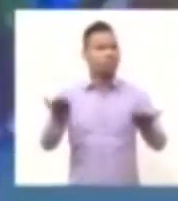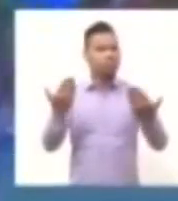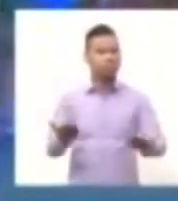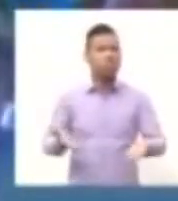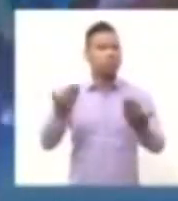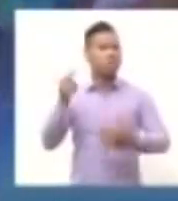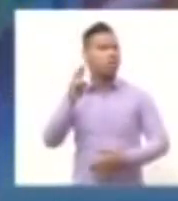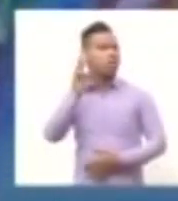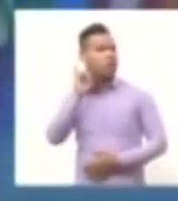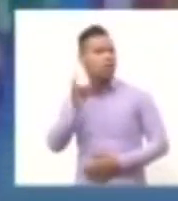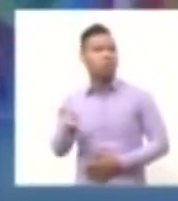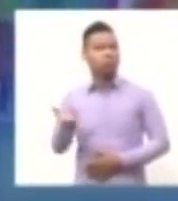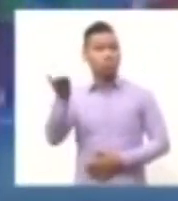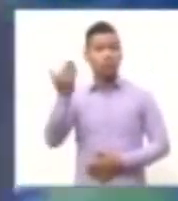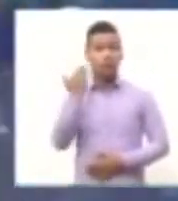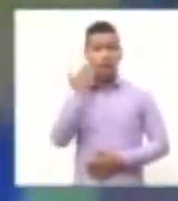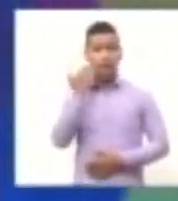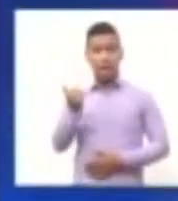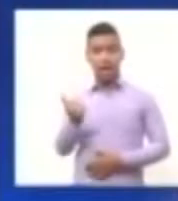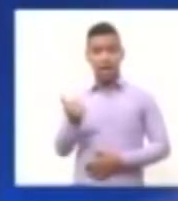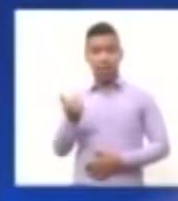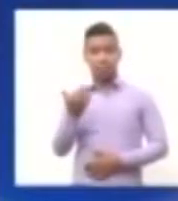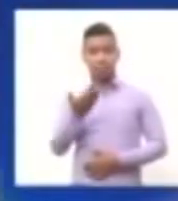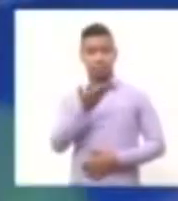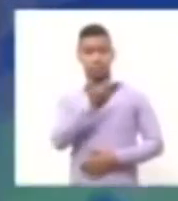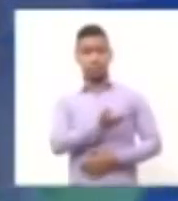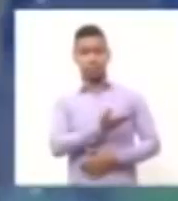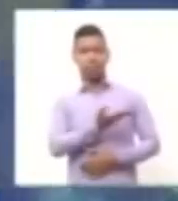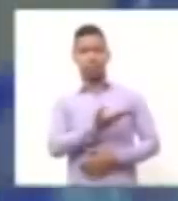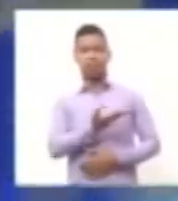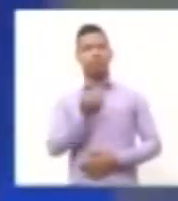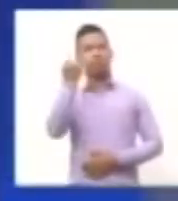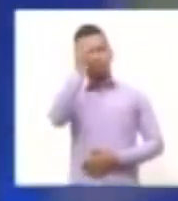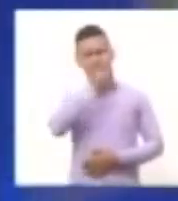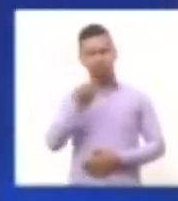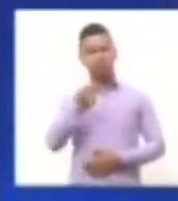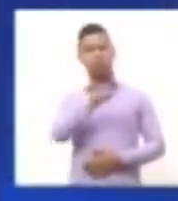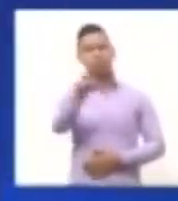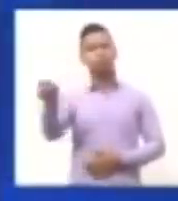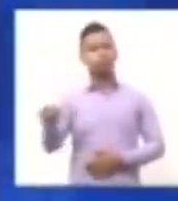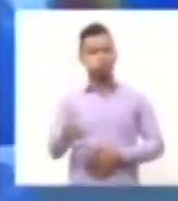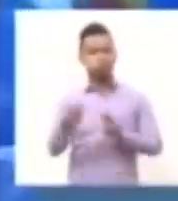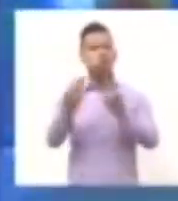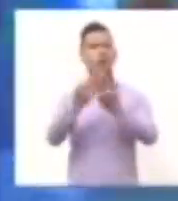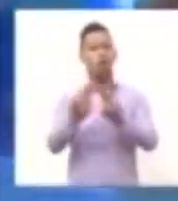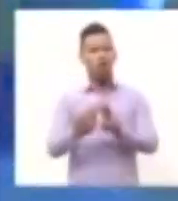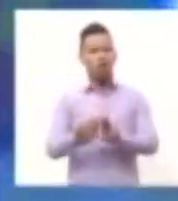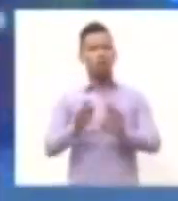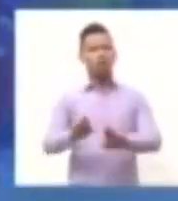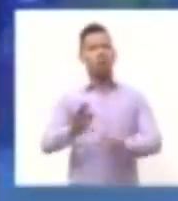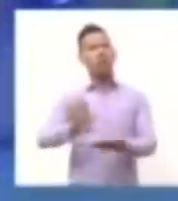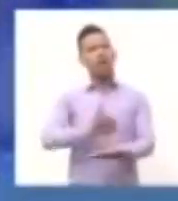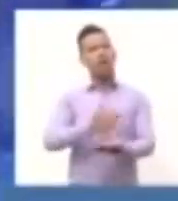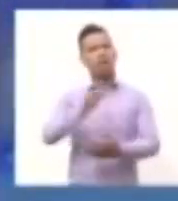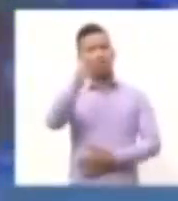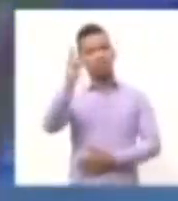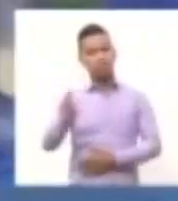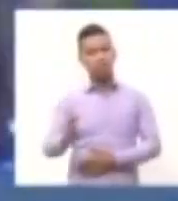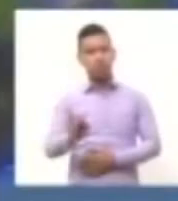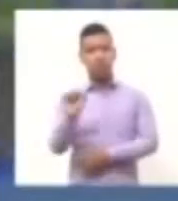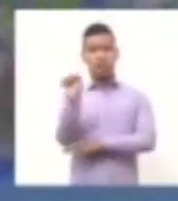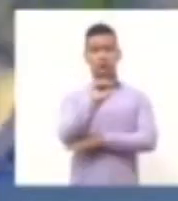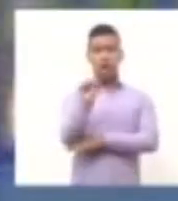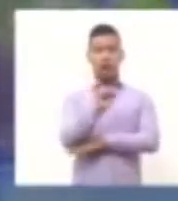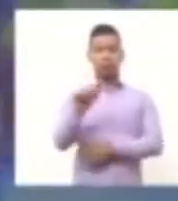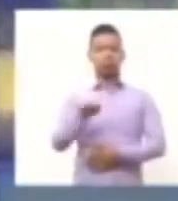La cantante Loalwa Brás, vocalista del grupo Kaoma y una de las caras más conocidas de la lambada brasileña, fue encontrada muerta en un automóvil quemado en una